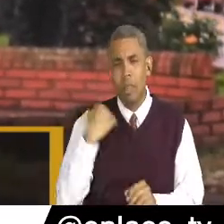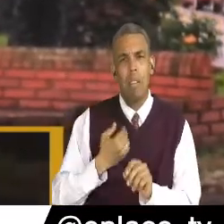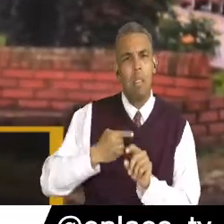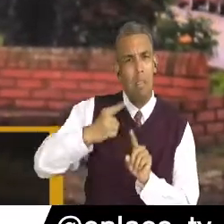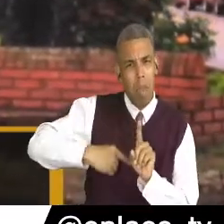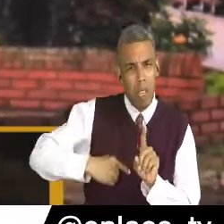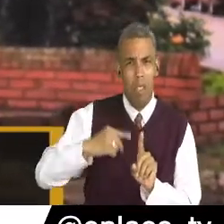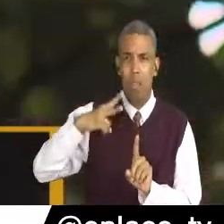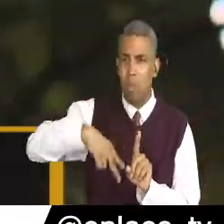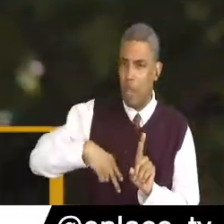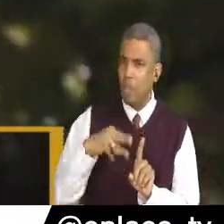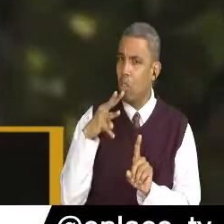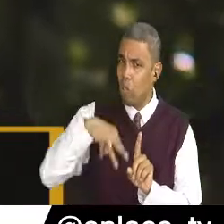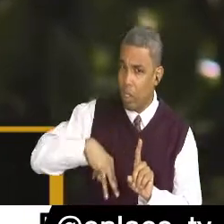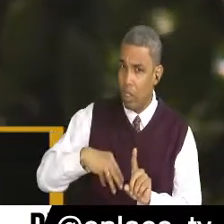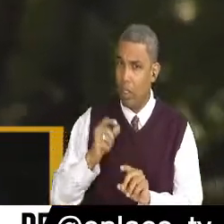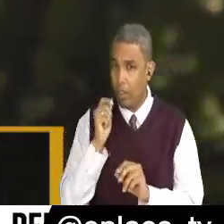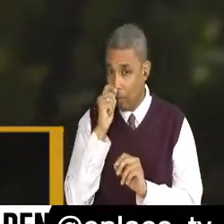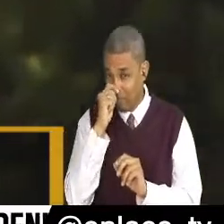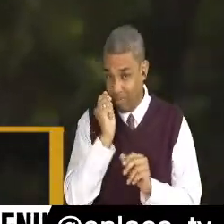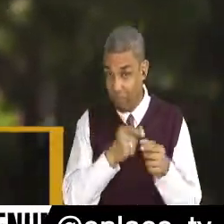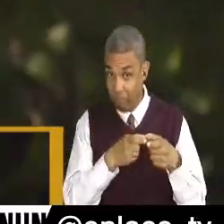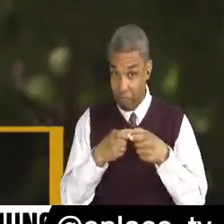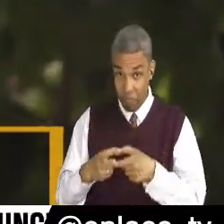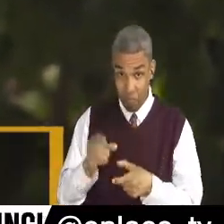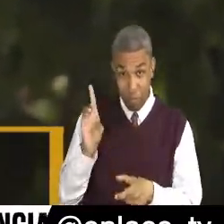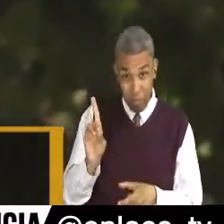estamos lanzando acá en la ciudad de Barranca Bermeja principalmente.